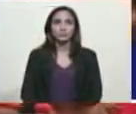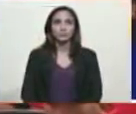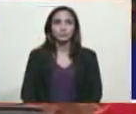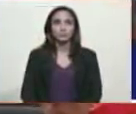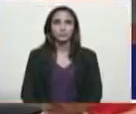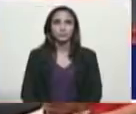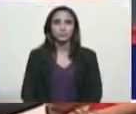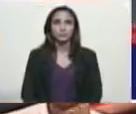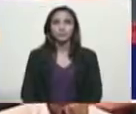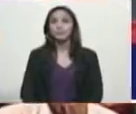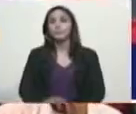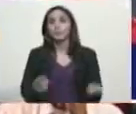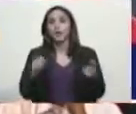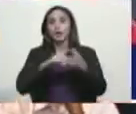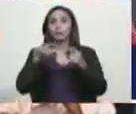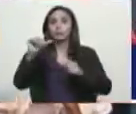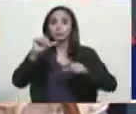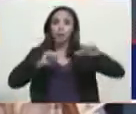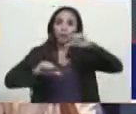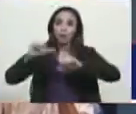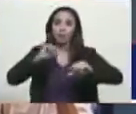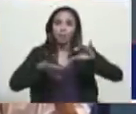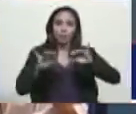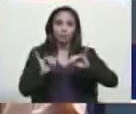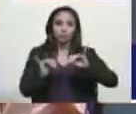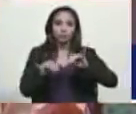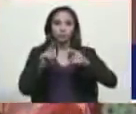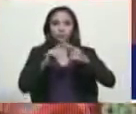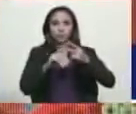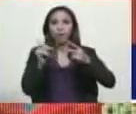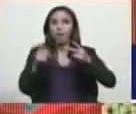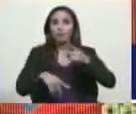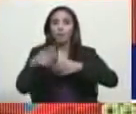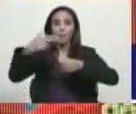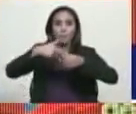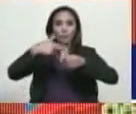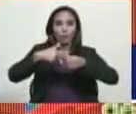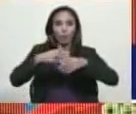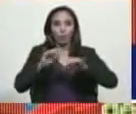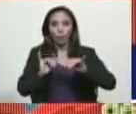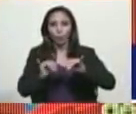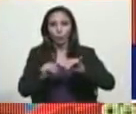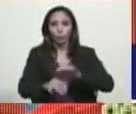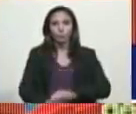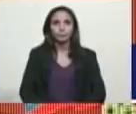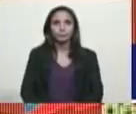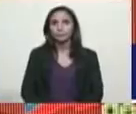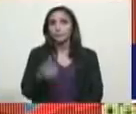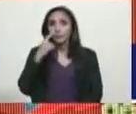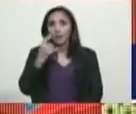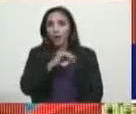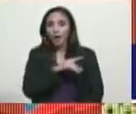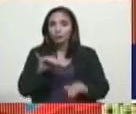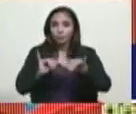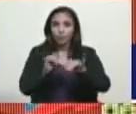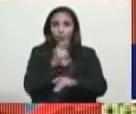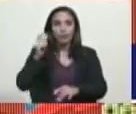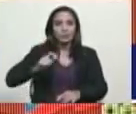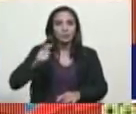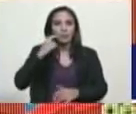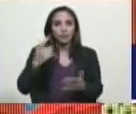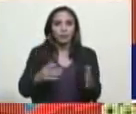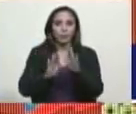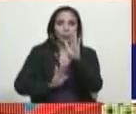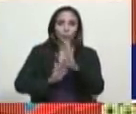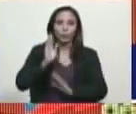Ingeniería en procesos químicos. E ingeniería de petróleo. ¿Cuántos ingenieros de petróleo necesitamos para ir a elevar